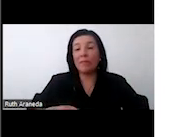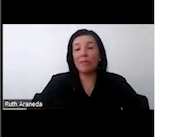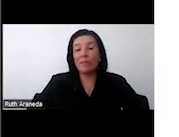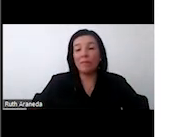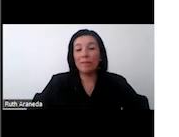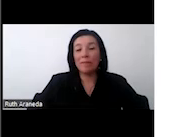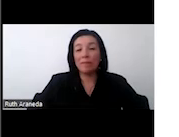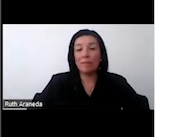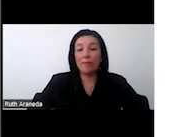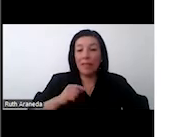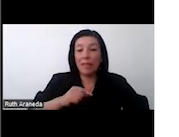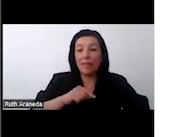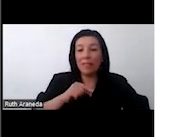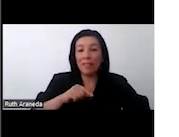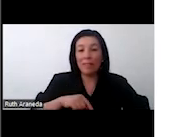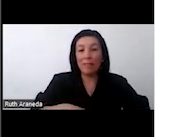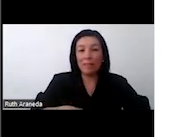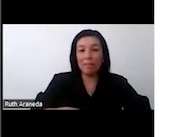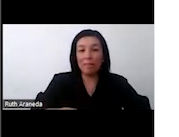que ampliamos